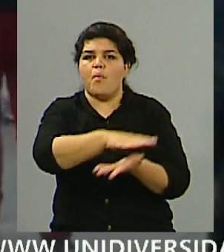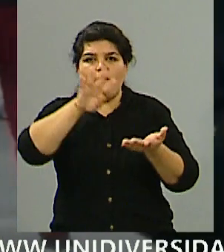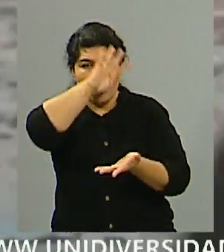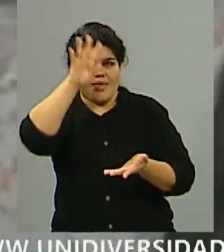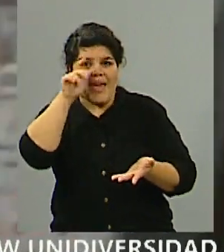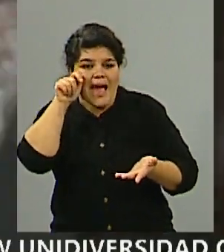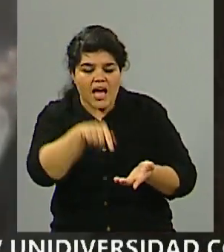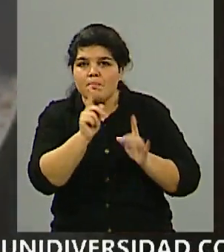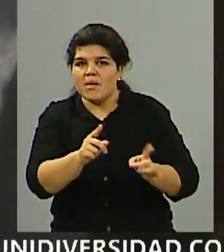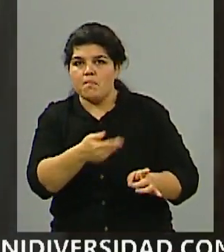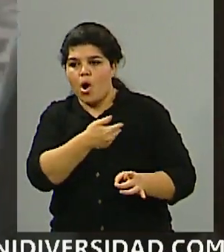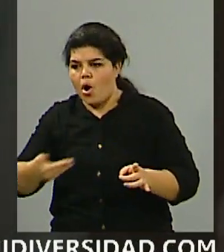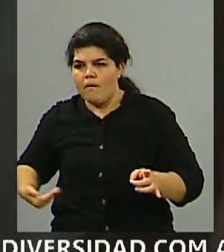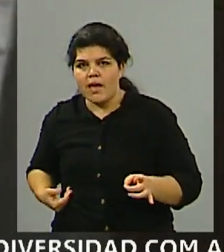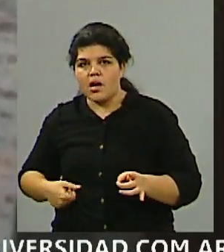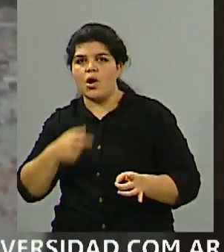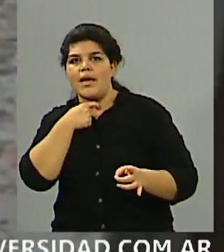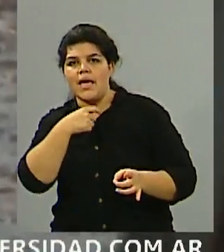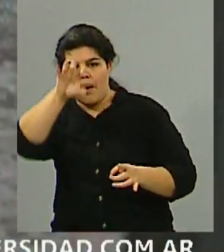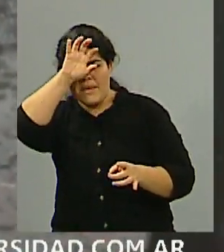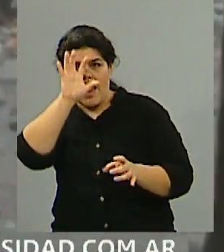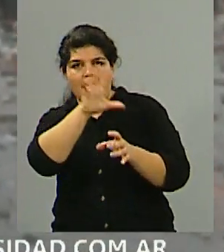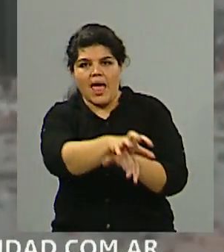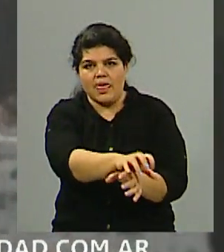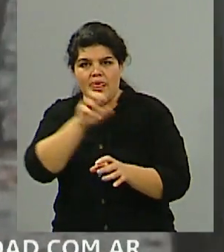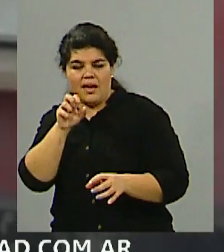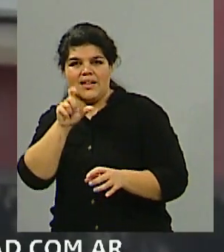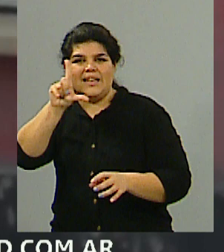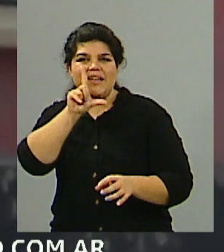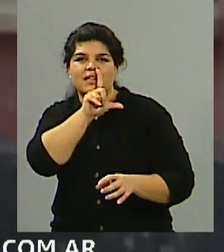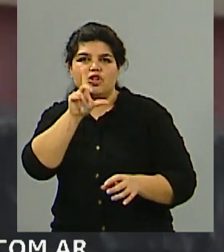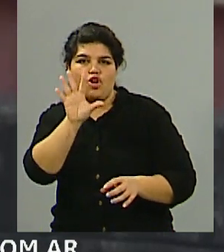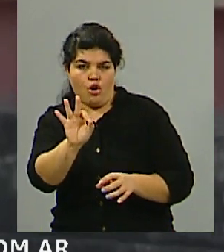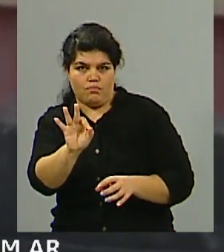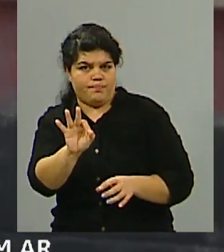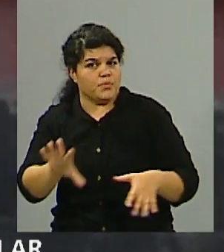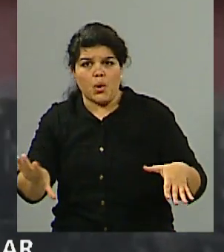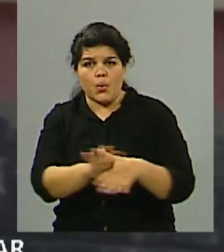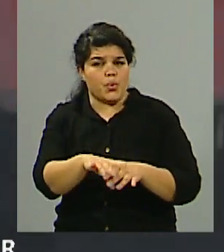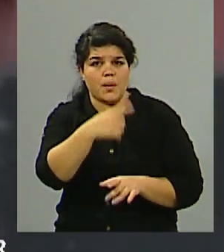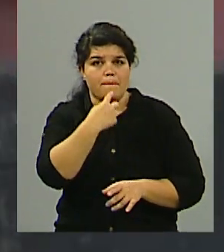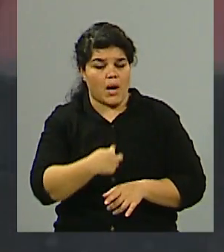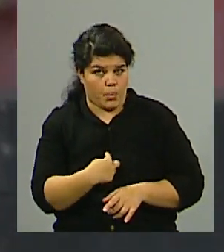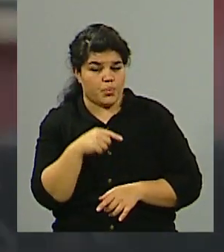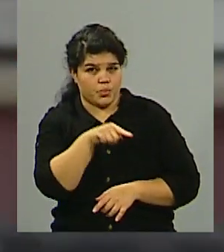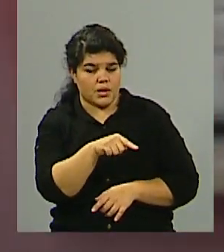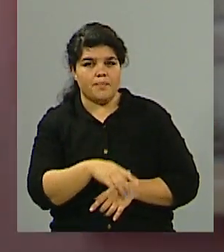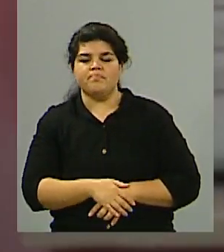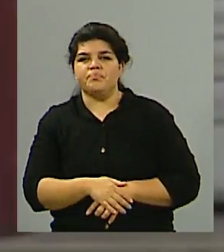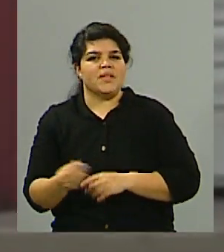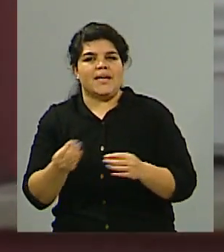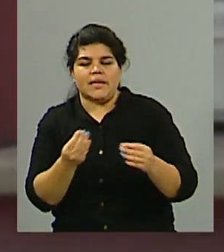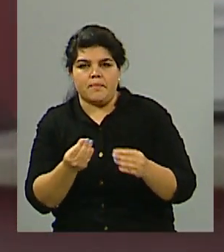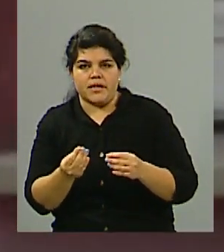a cabo, o incluso digo, en este caso, por tu pregunta específica, ¿no, Elia? Sí. Pero en sí, el derecho a la consulta es para cualquier